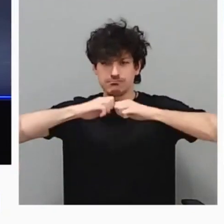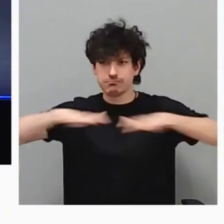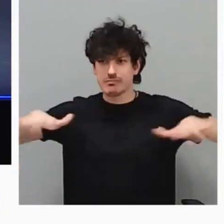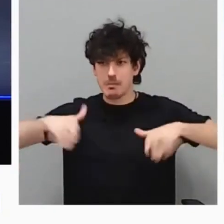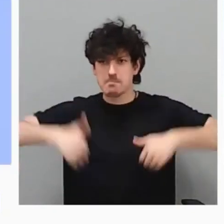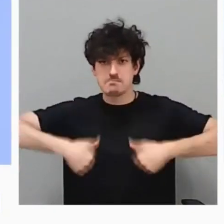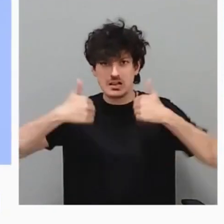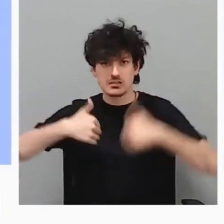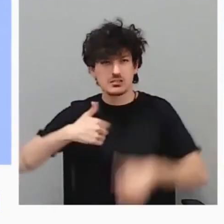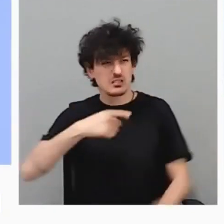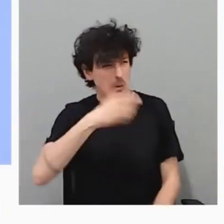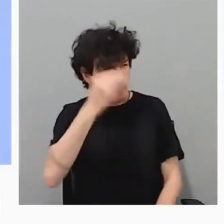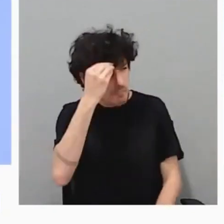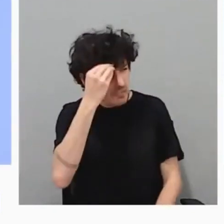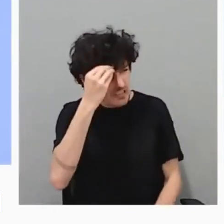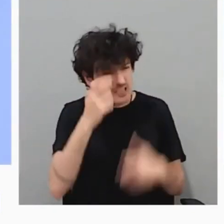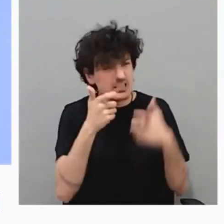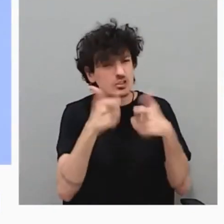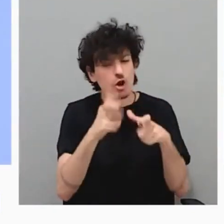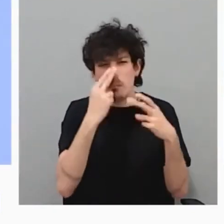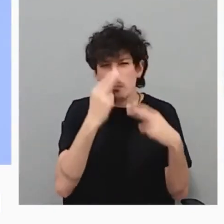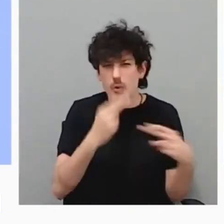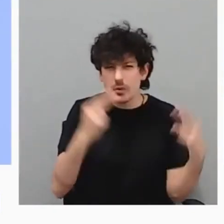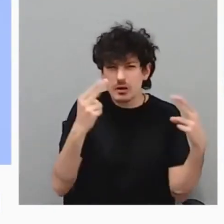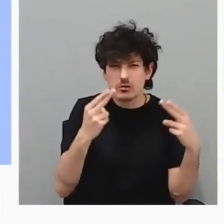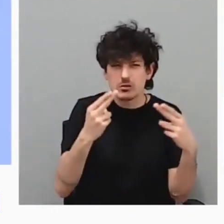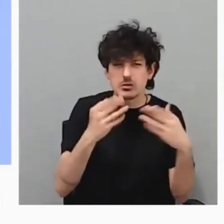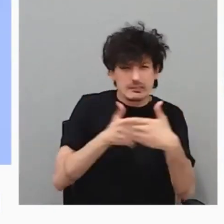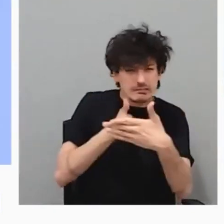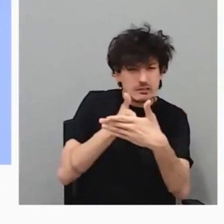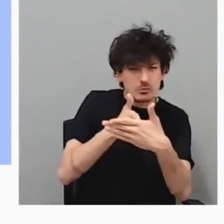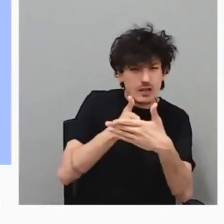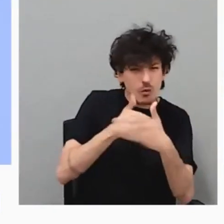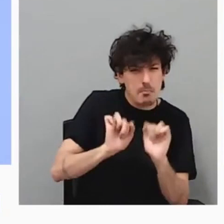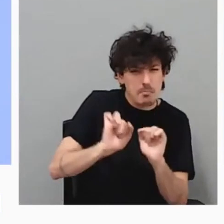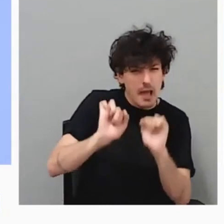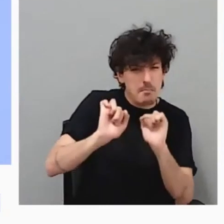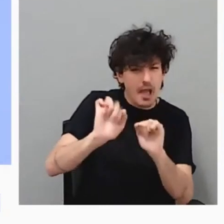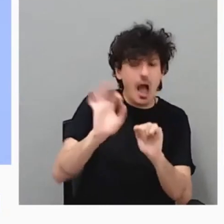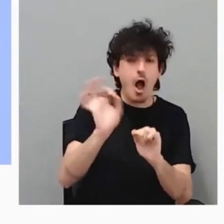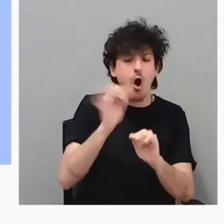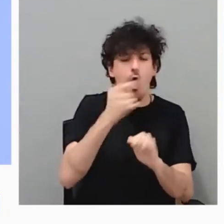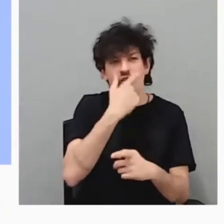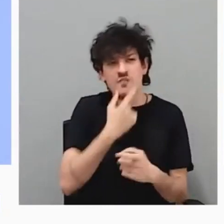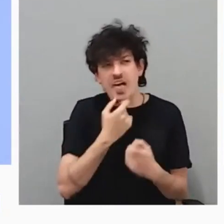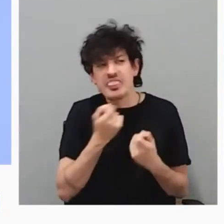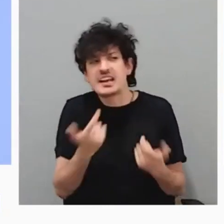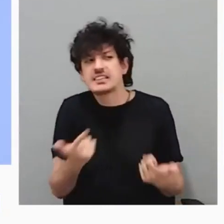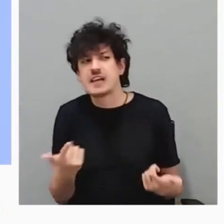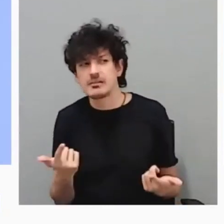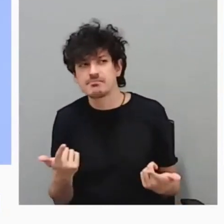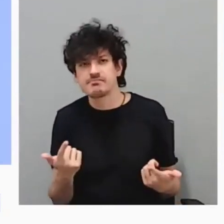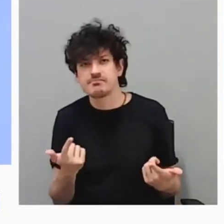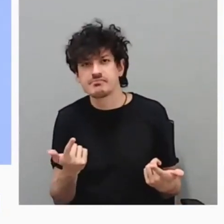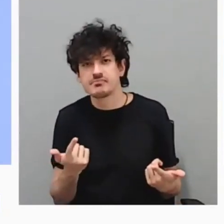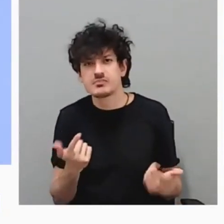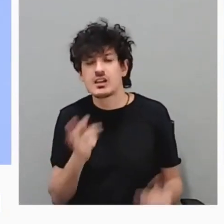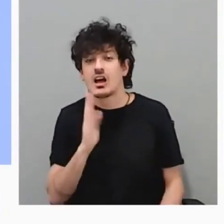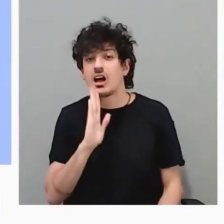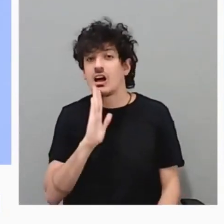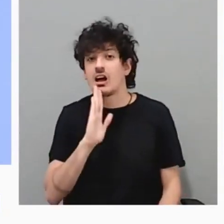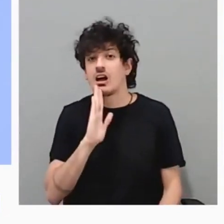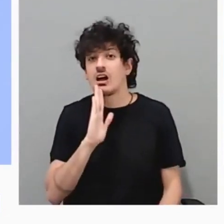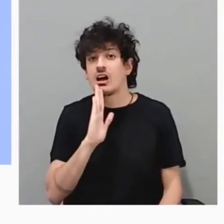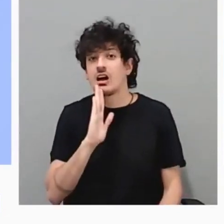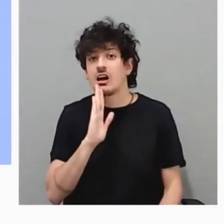público obstaculiza o facilita? ¿O podría llegar a facilitar? Porque antes se ha dicho la pregunta que hicieron